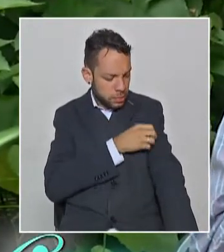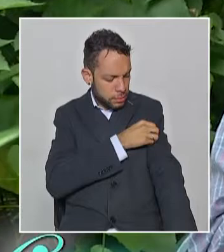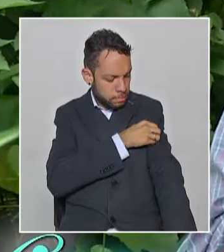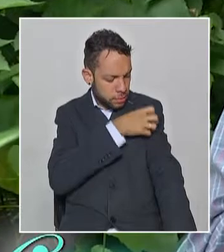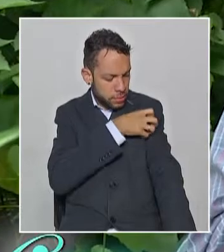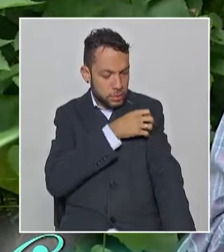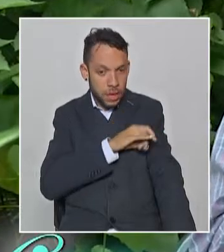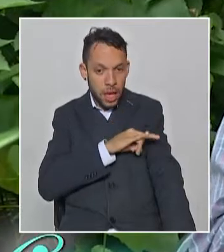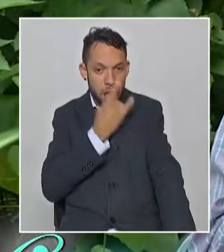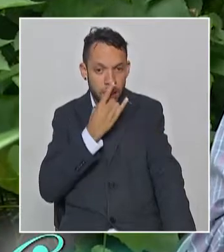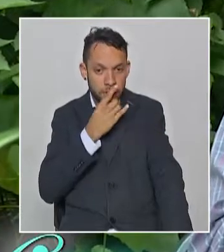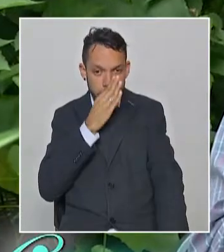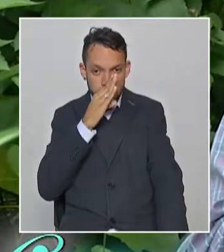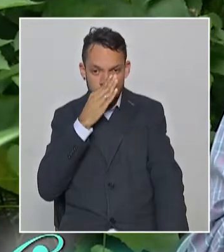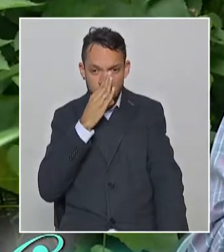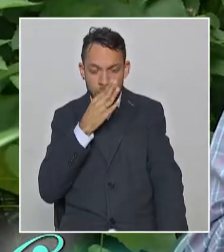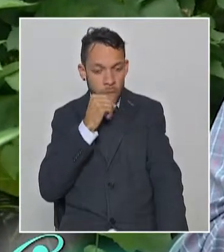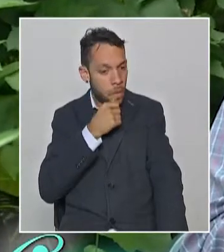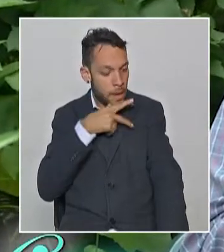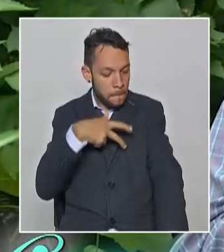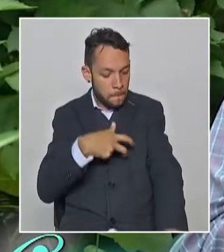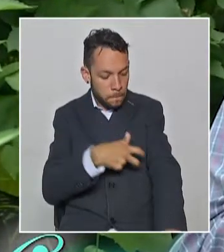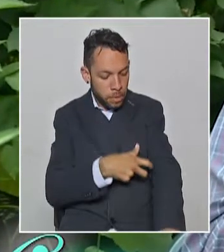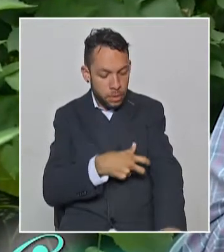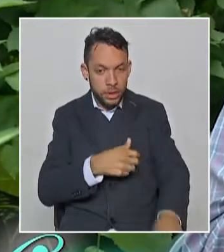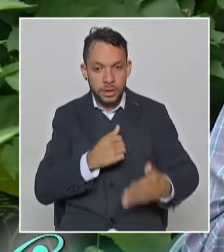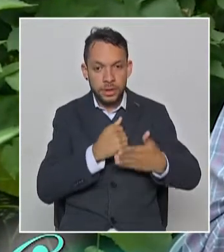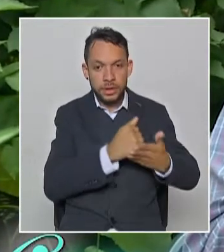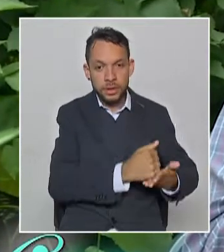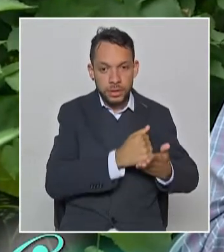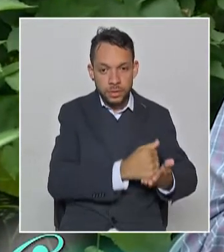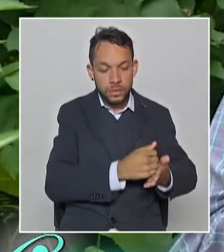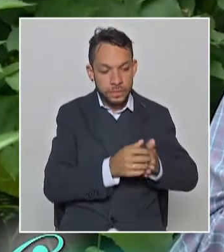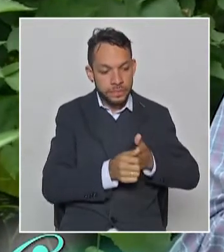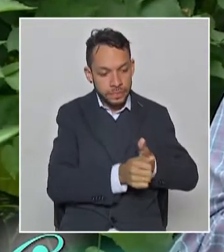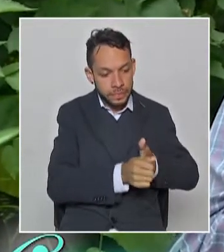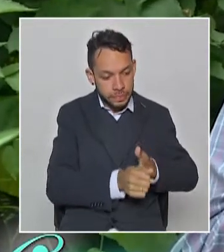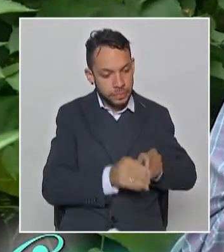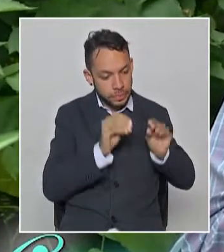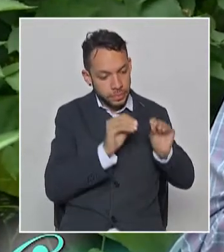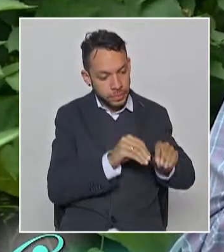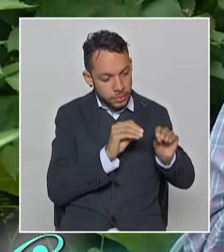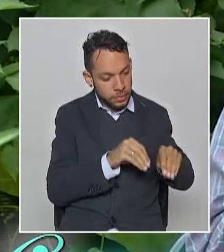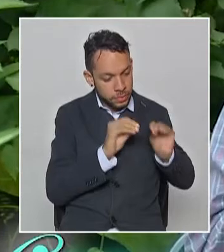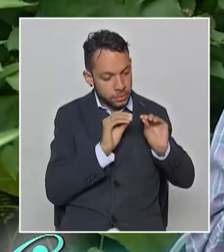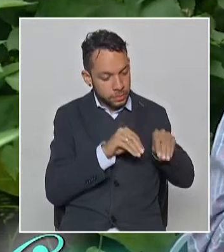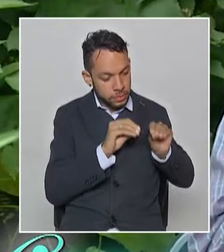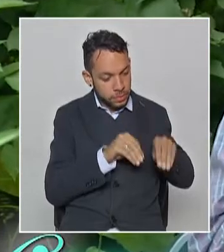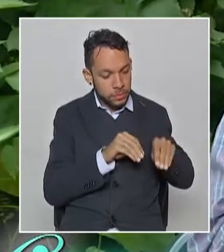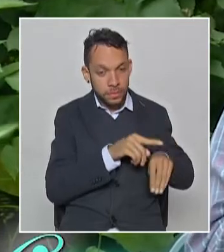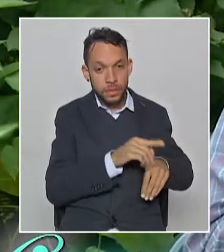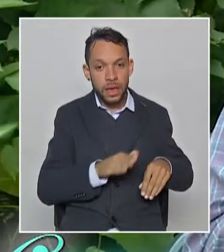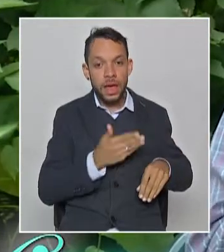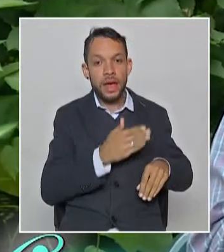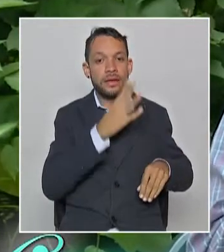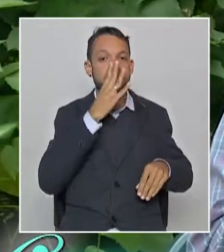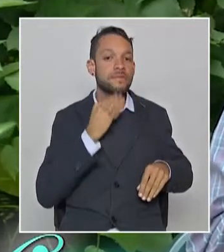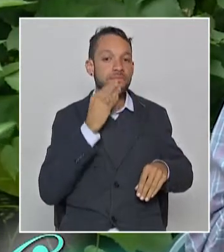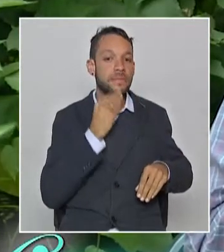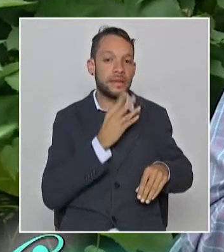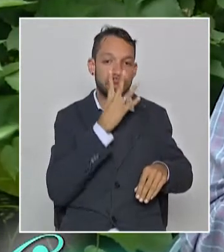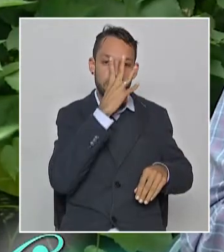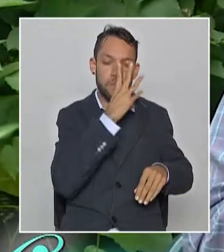Vemos que no tengo ninguna reacción alérgica y me hace la primera terapia, de la cual tuve una experiencia muy